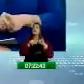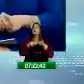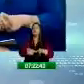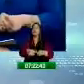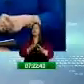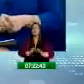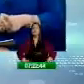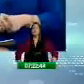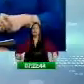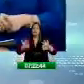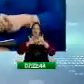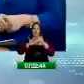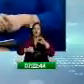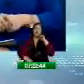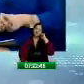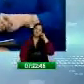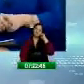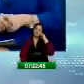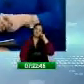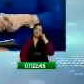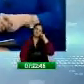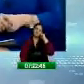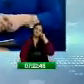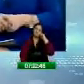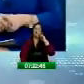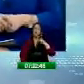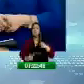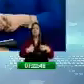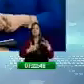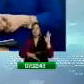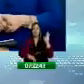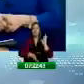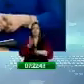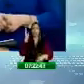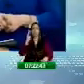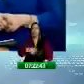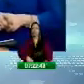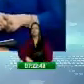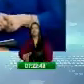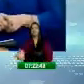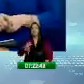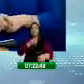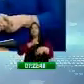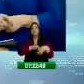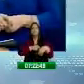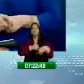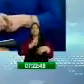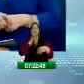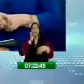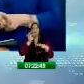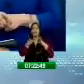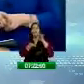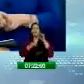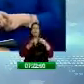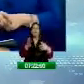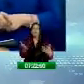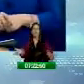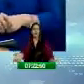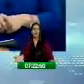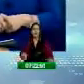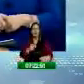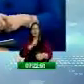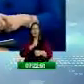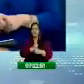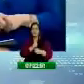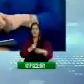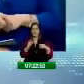de la ciudadanía. Para poder contener la propagación del virus es necesario que mantengamos en nuestros